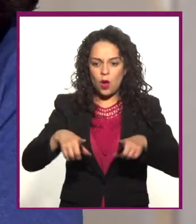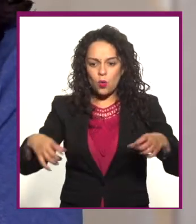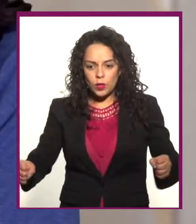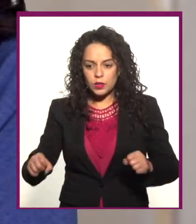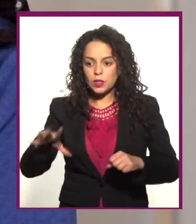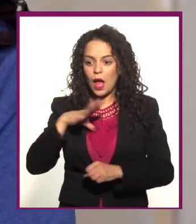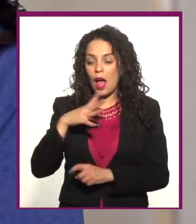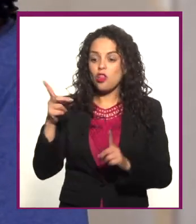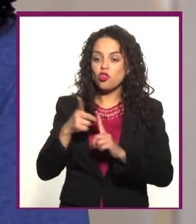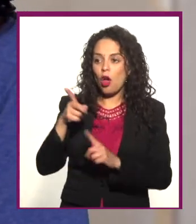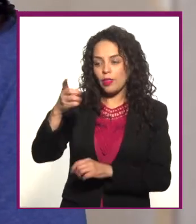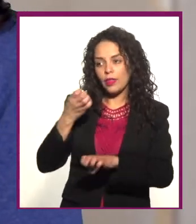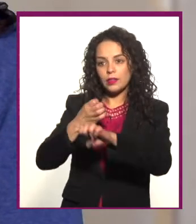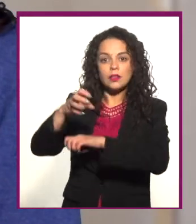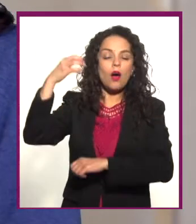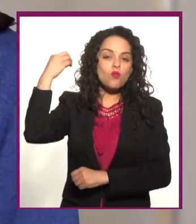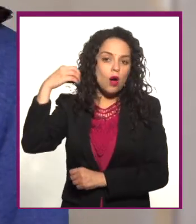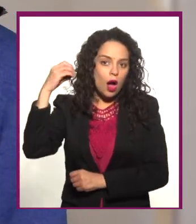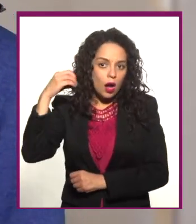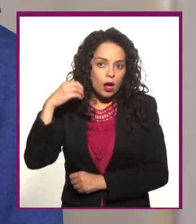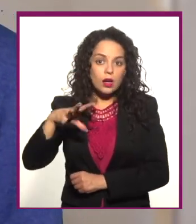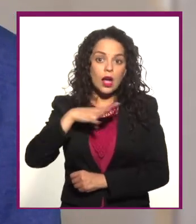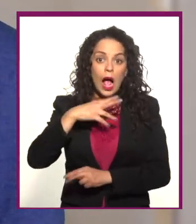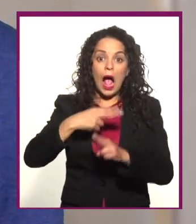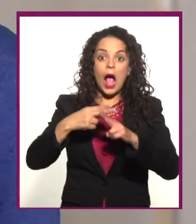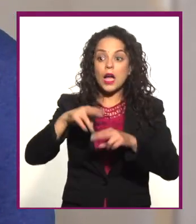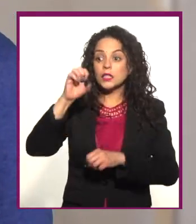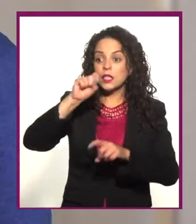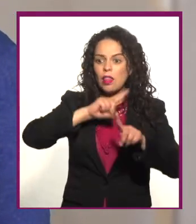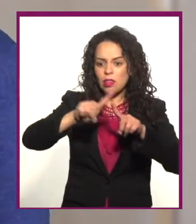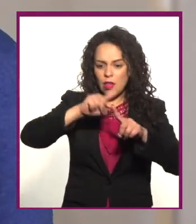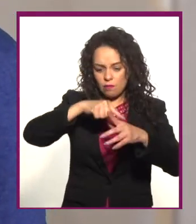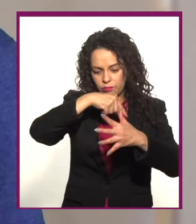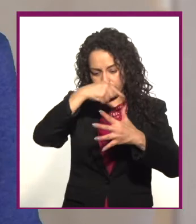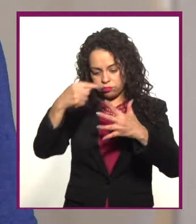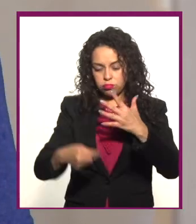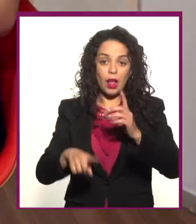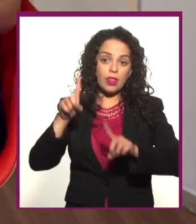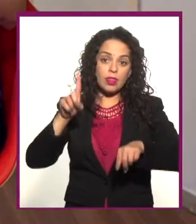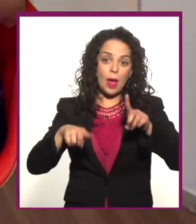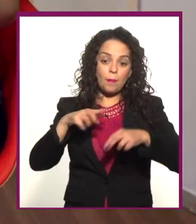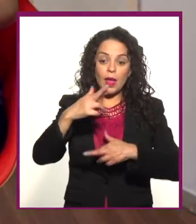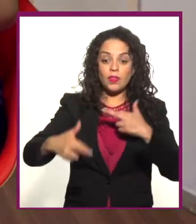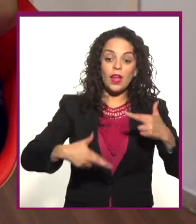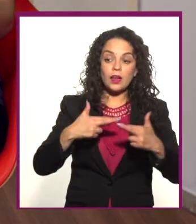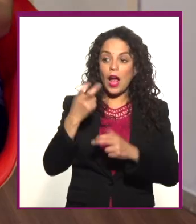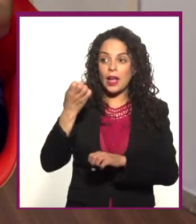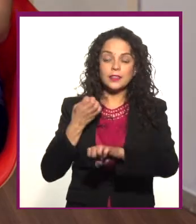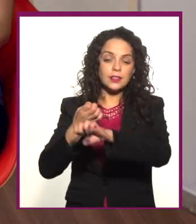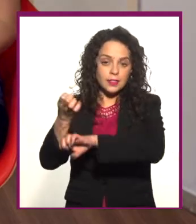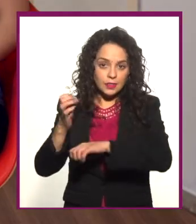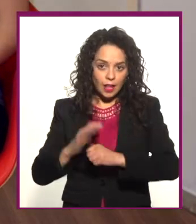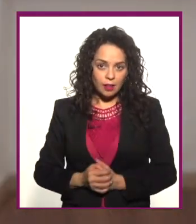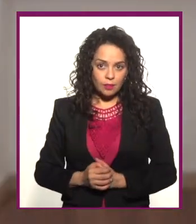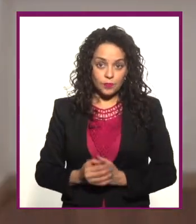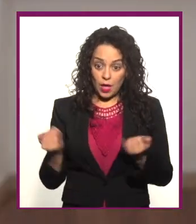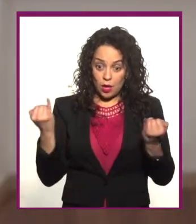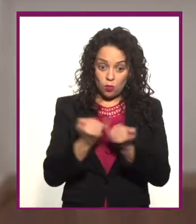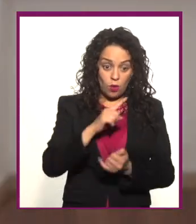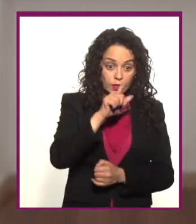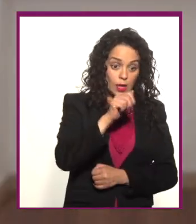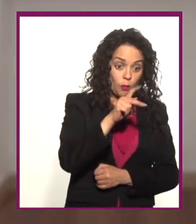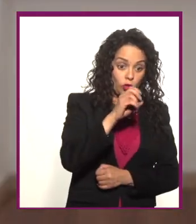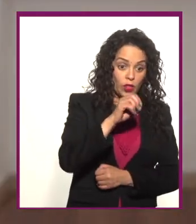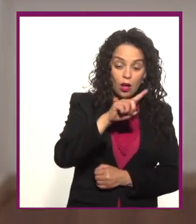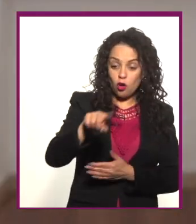agrupación lingüística presente en el estado de Oaxaca. Cuenta con hasta 60 variantes dependiendo de la región del estado. No es lo